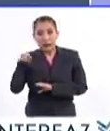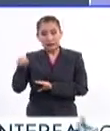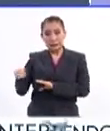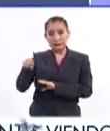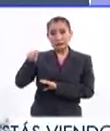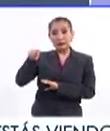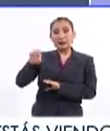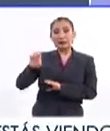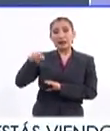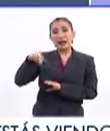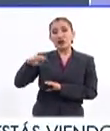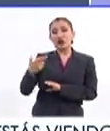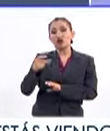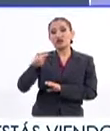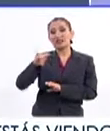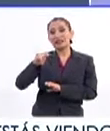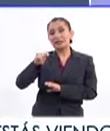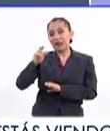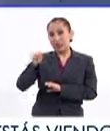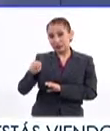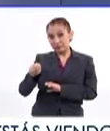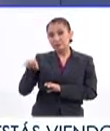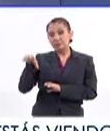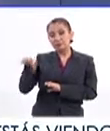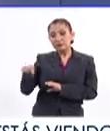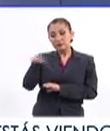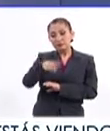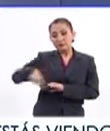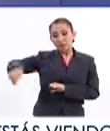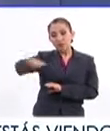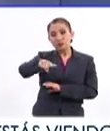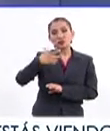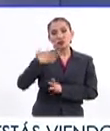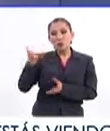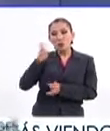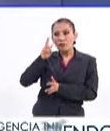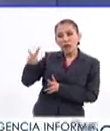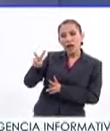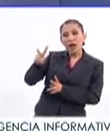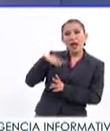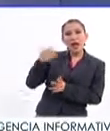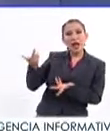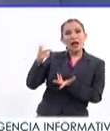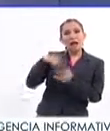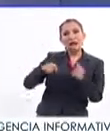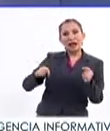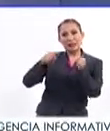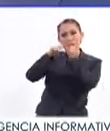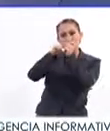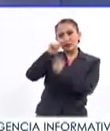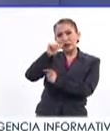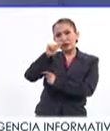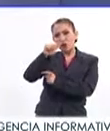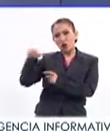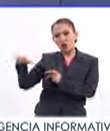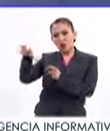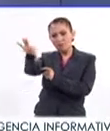caso de Tenochtitlan que estábamos comentando, Sí. que ellos, por ejemplo, retoman las propiedades de Tlatelolco, entonces van a ser